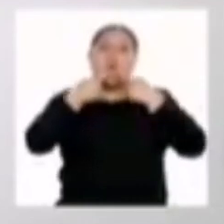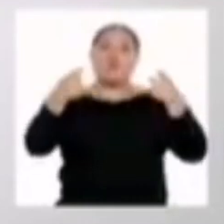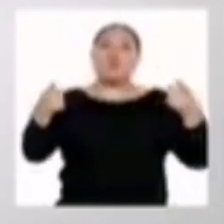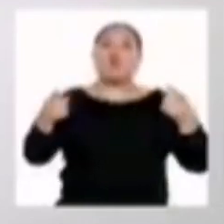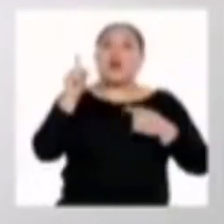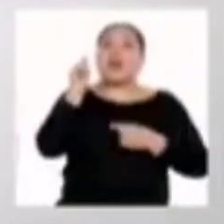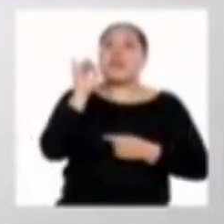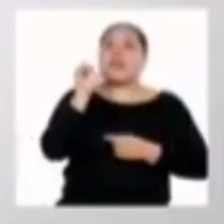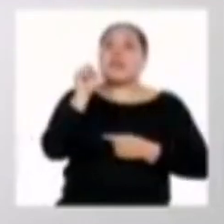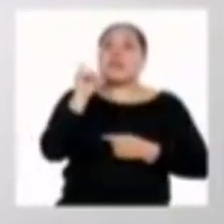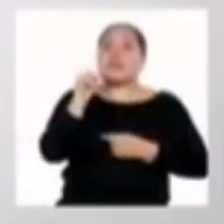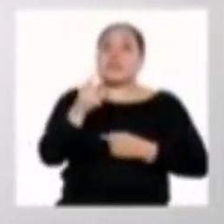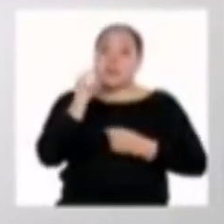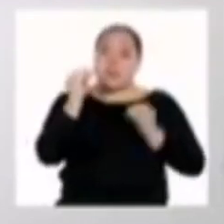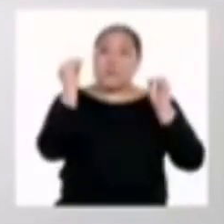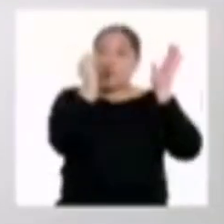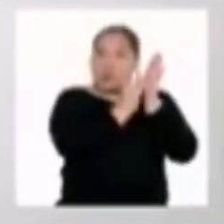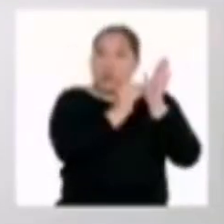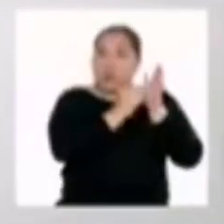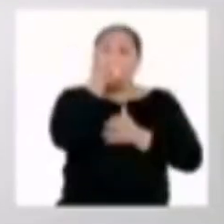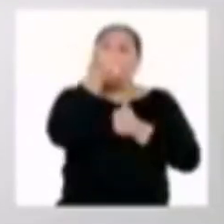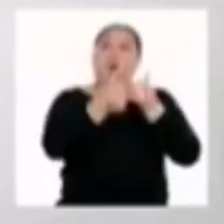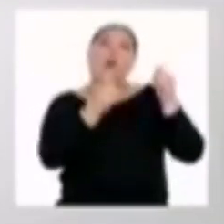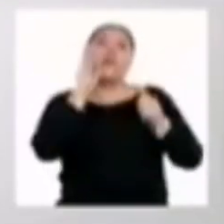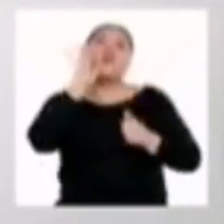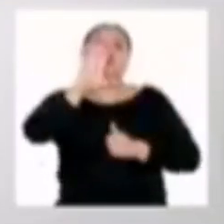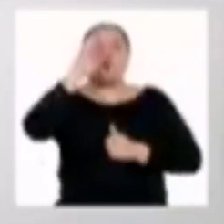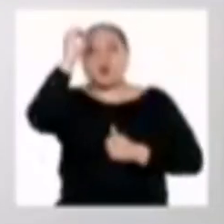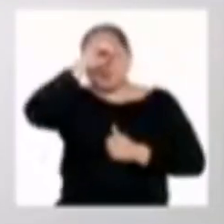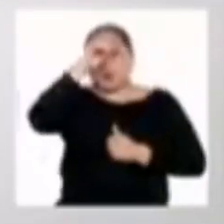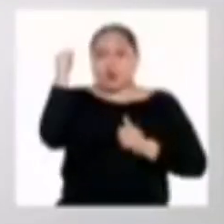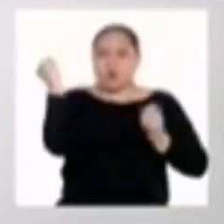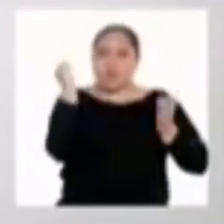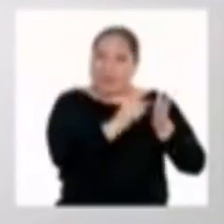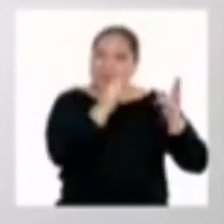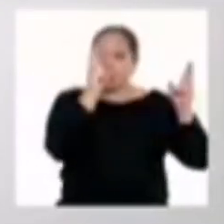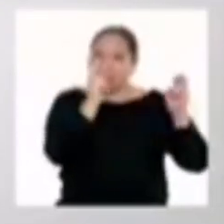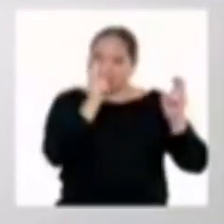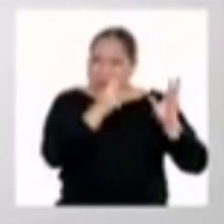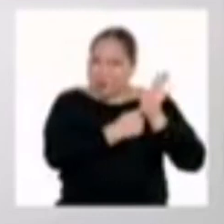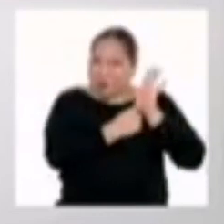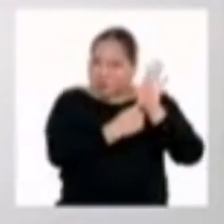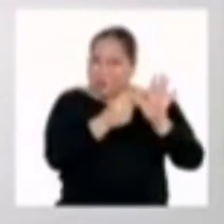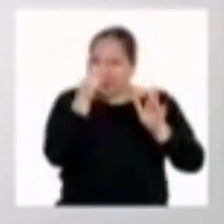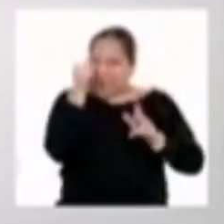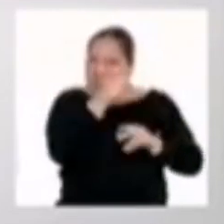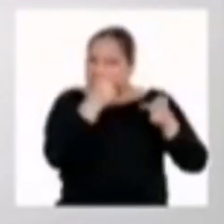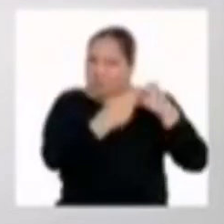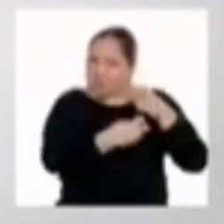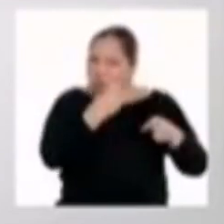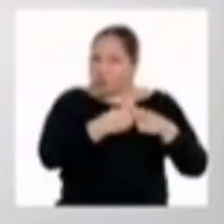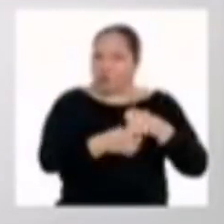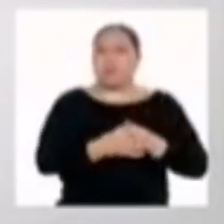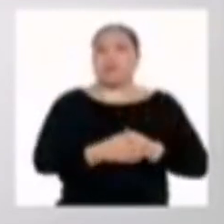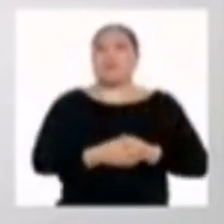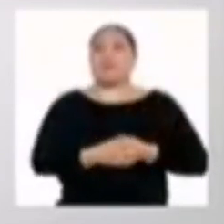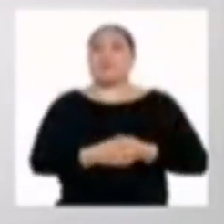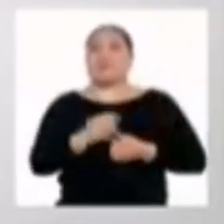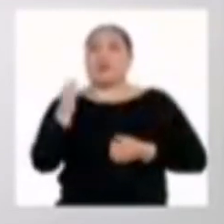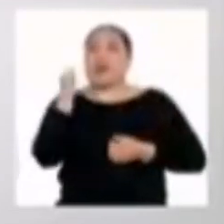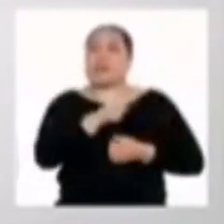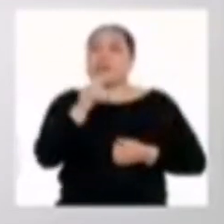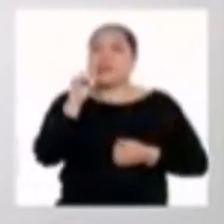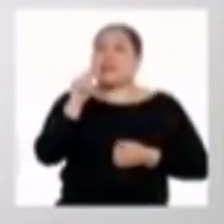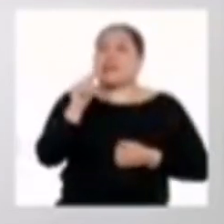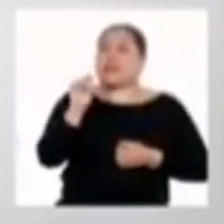decir, presentar cuál es tu postura frente a la controversia que ha presentado previamente.